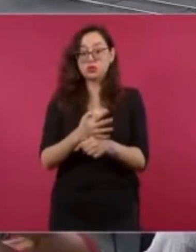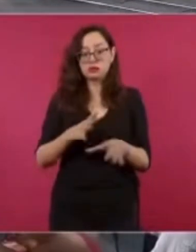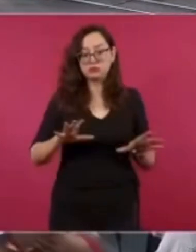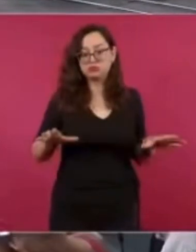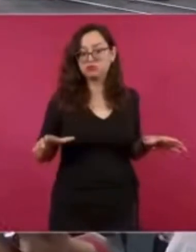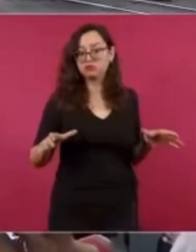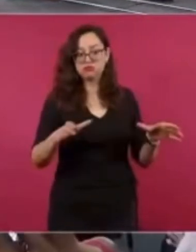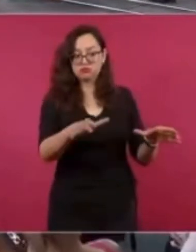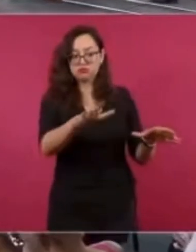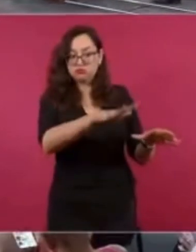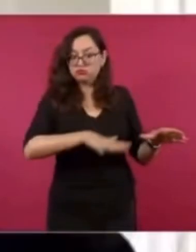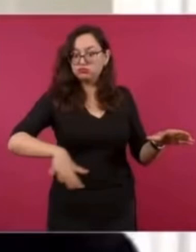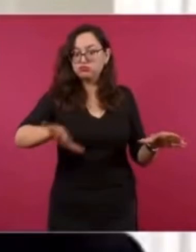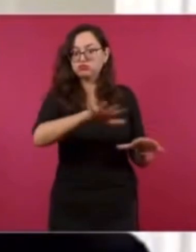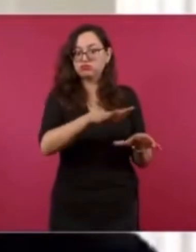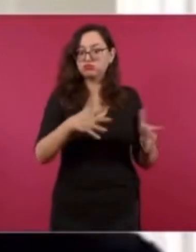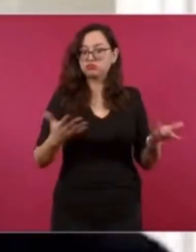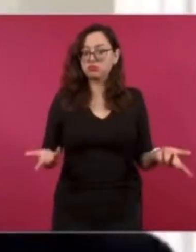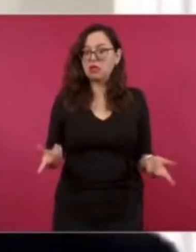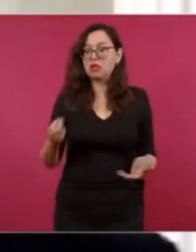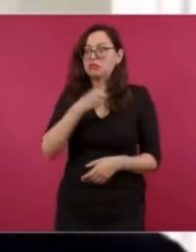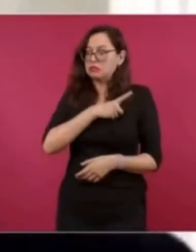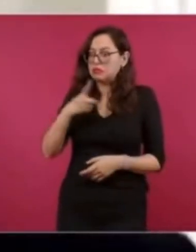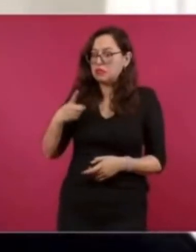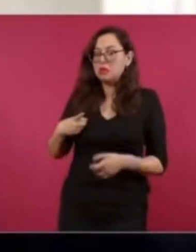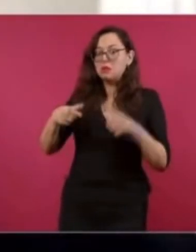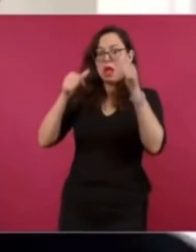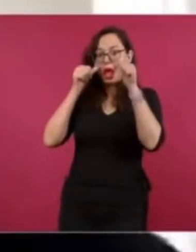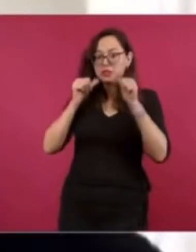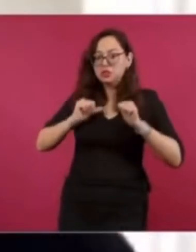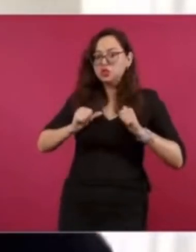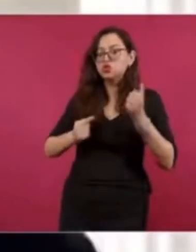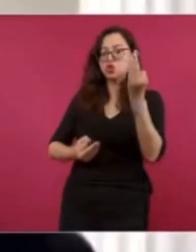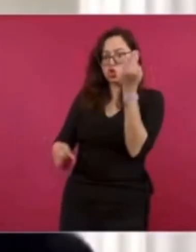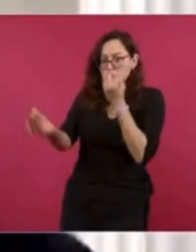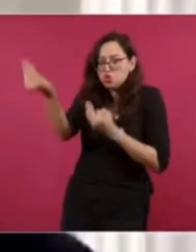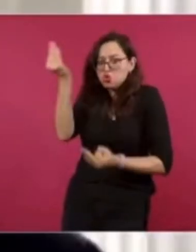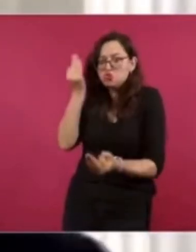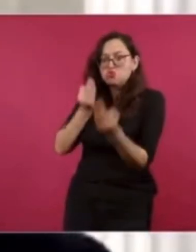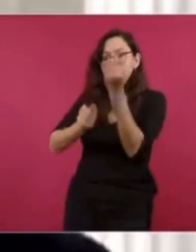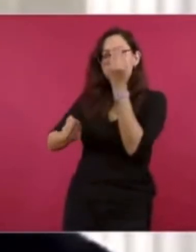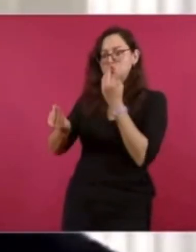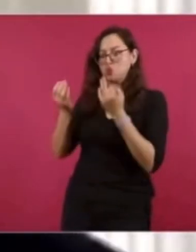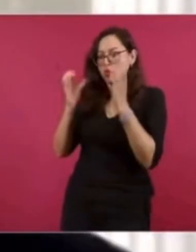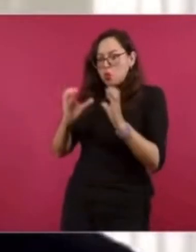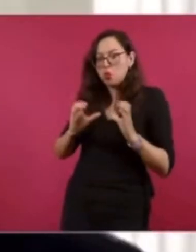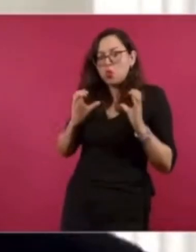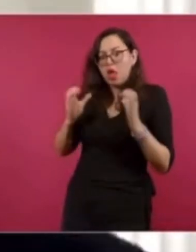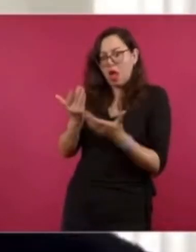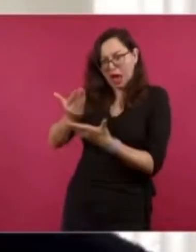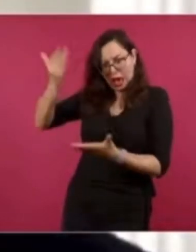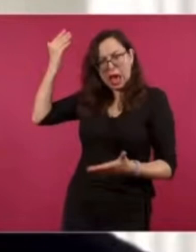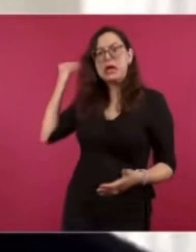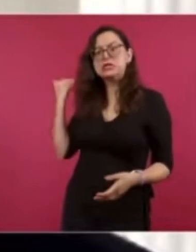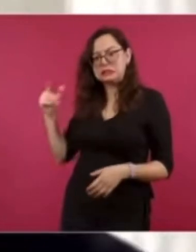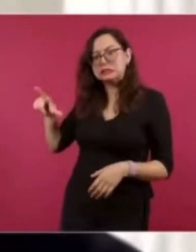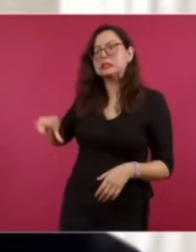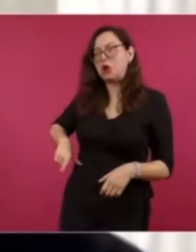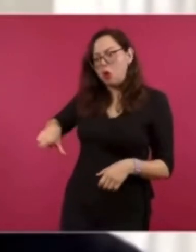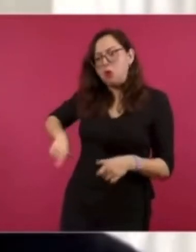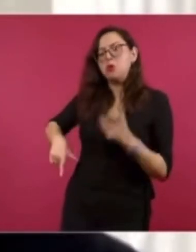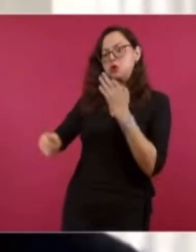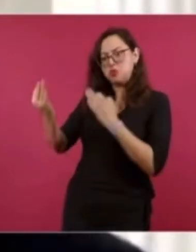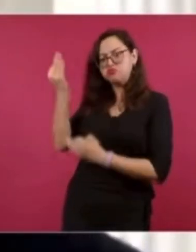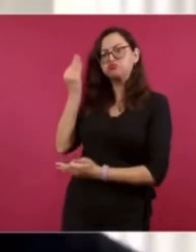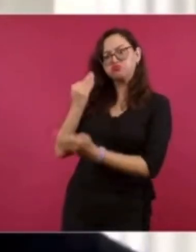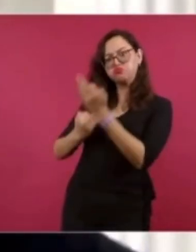el cuidado, a veces hasta el apapacho que tenía del gobierno, pero nada